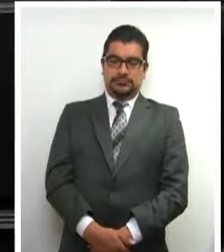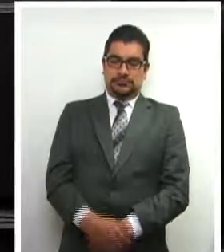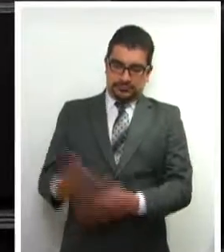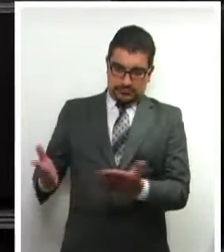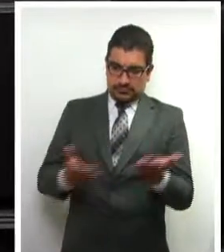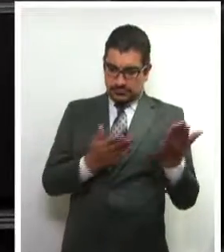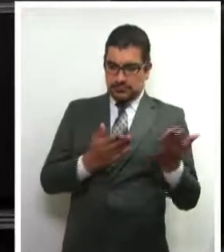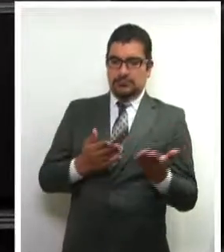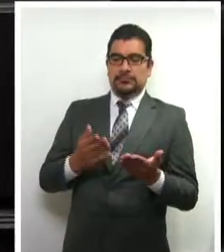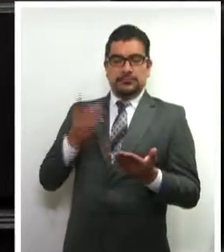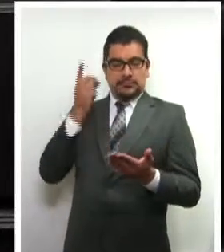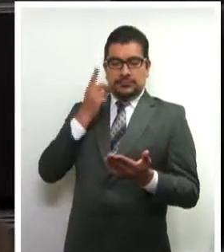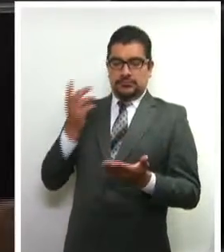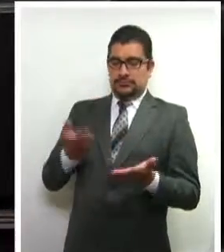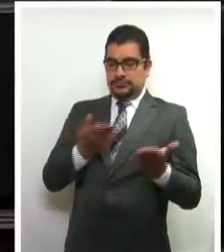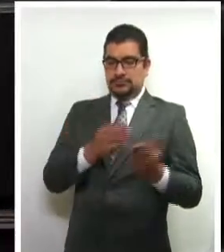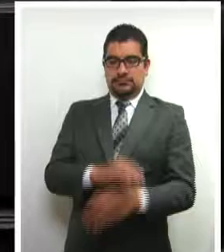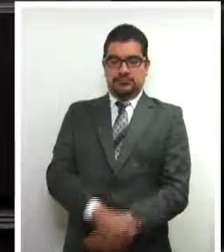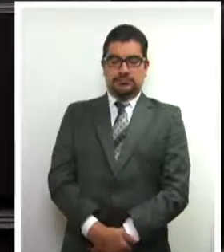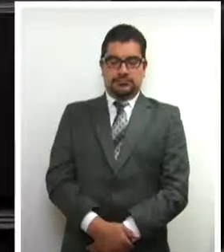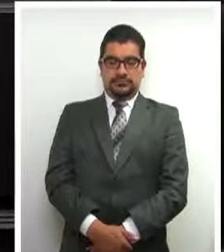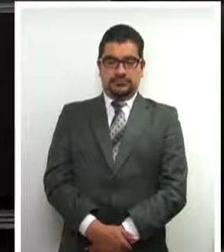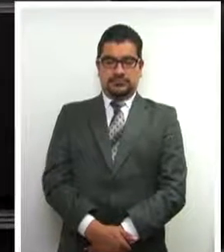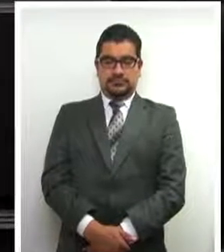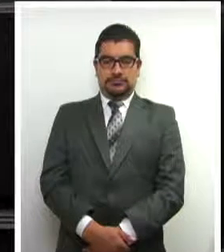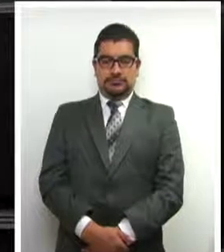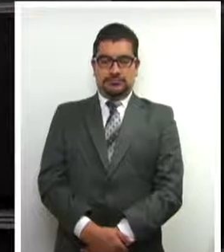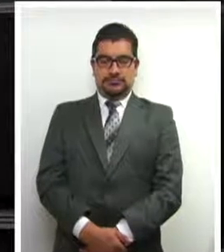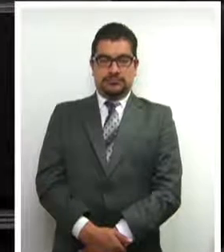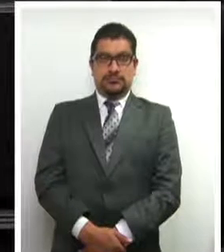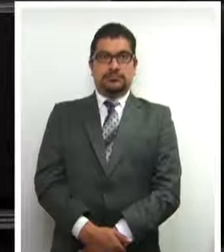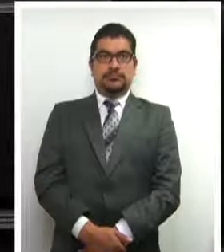Adelante, diputada Sandoval.